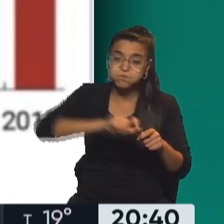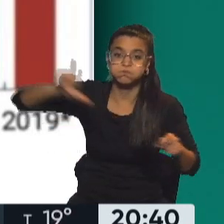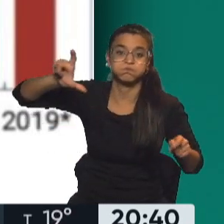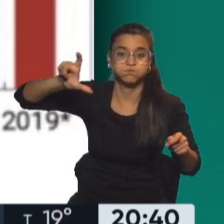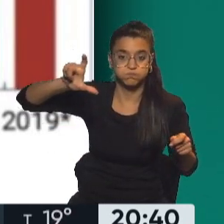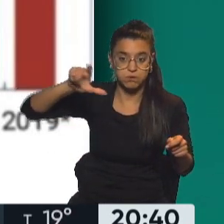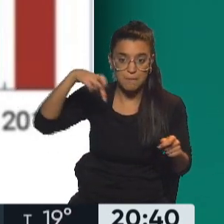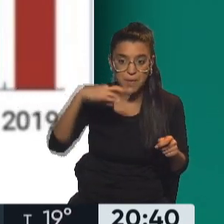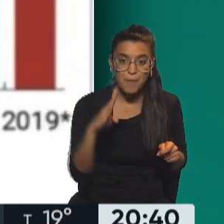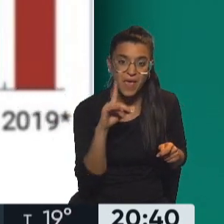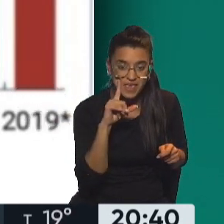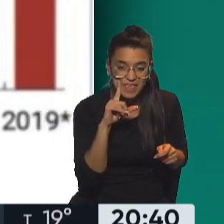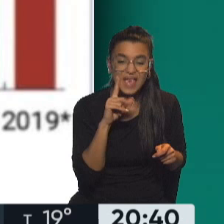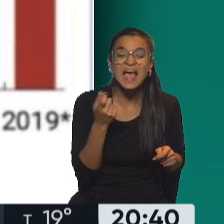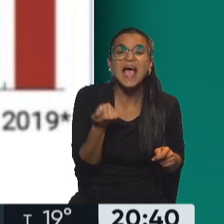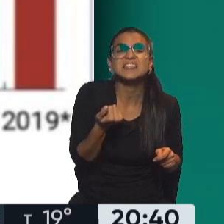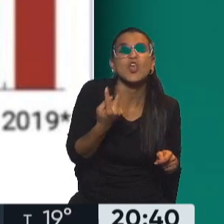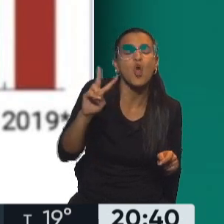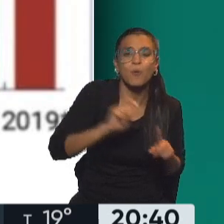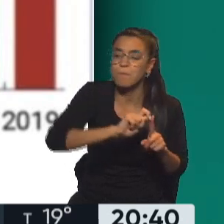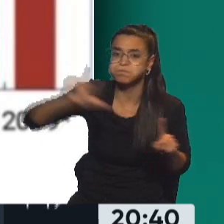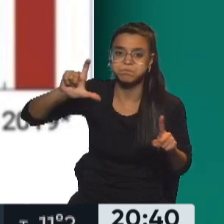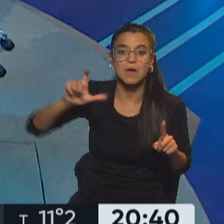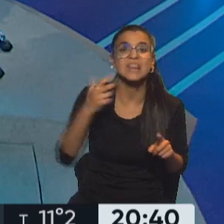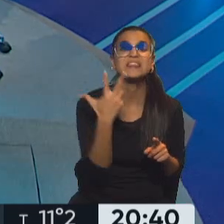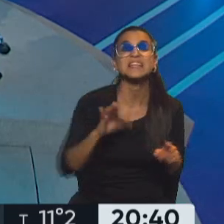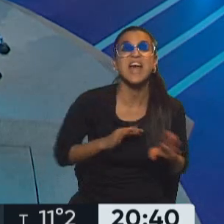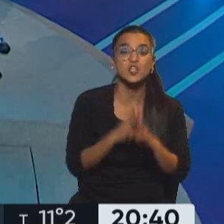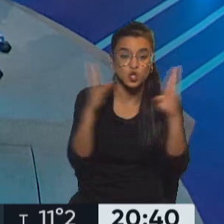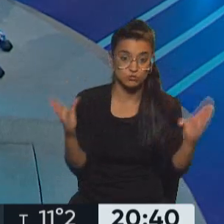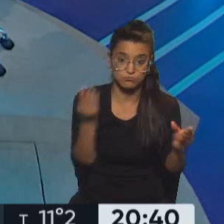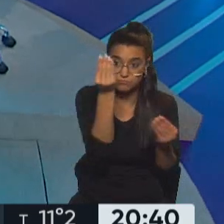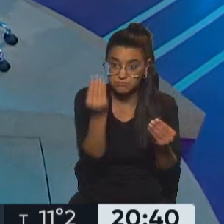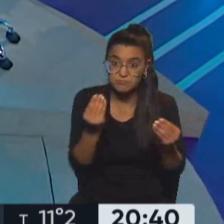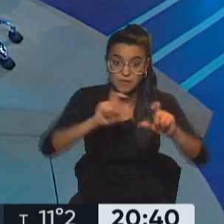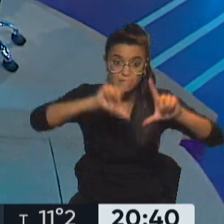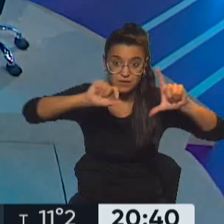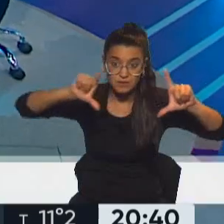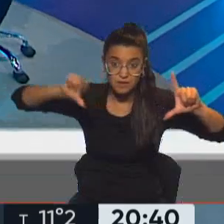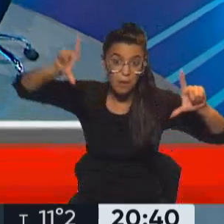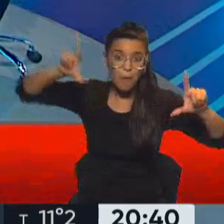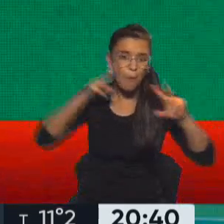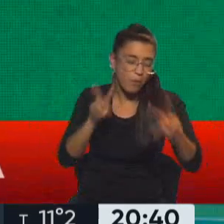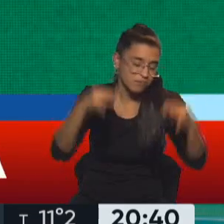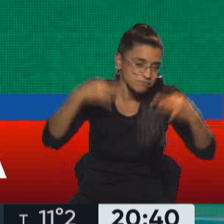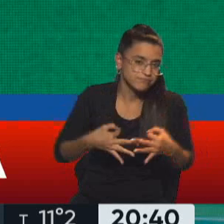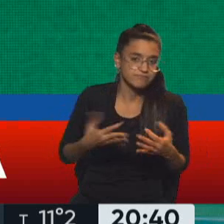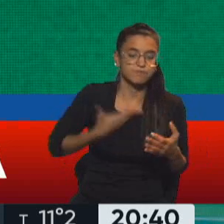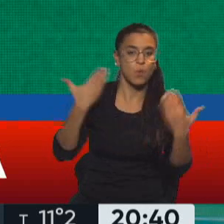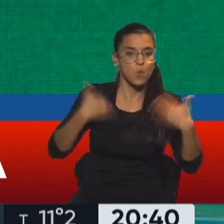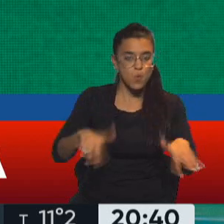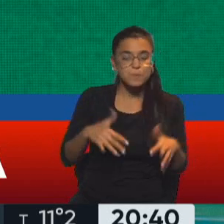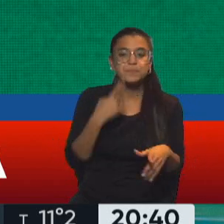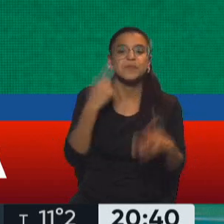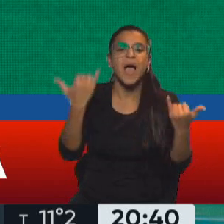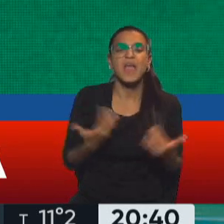del PBI, casi el doble en 3 años. Los gráficos hablan por sí solos, verdaderamente son muy impactantes. Entonces, hay